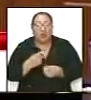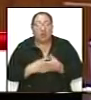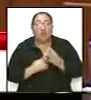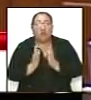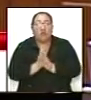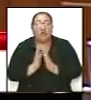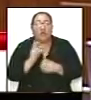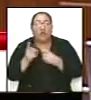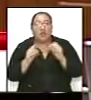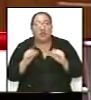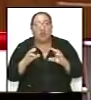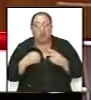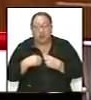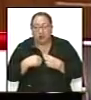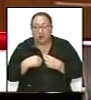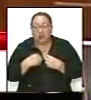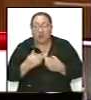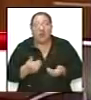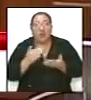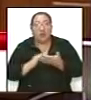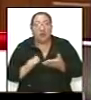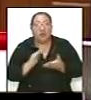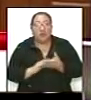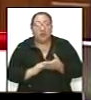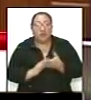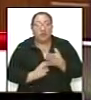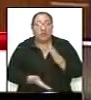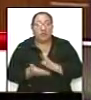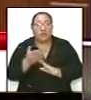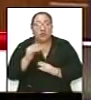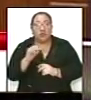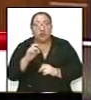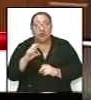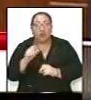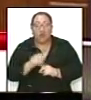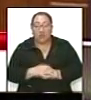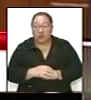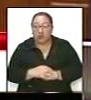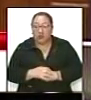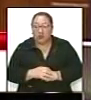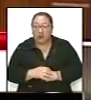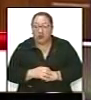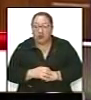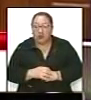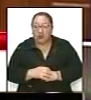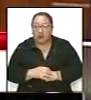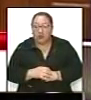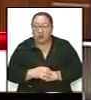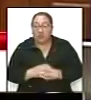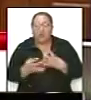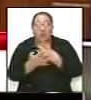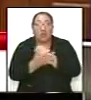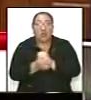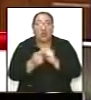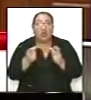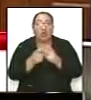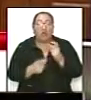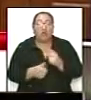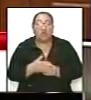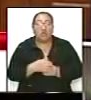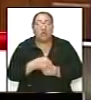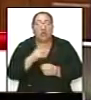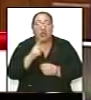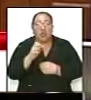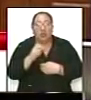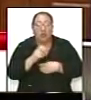declare procedente y autorice el levantamiento de inmunidad parlamentaria de arresto del congresista